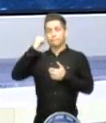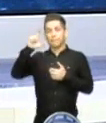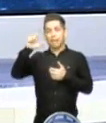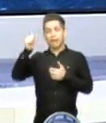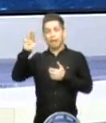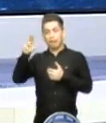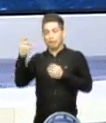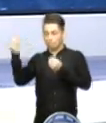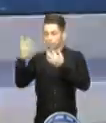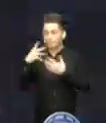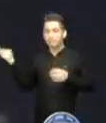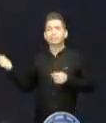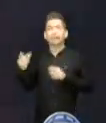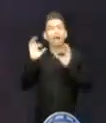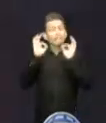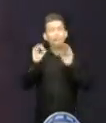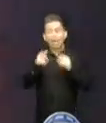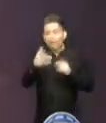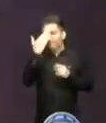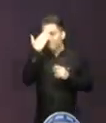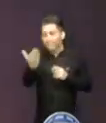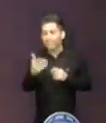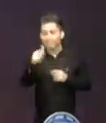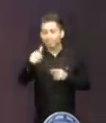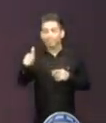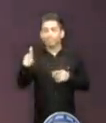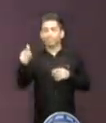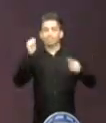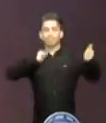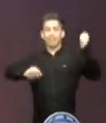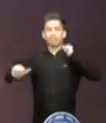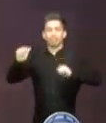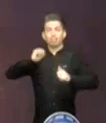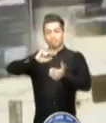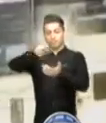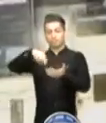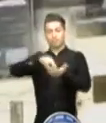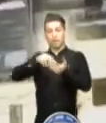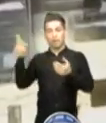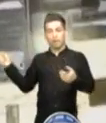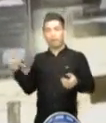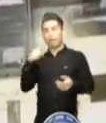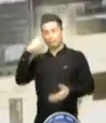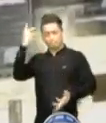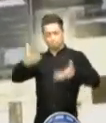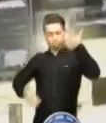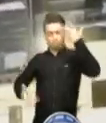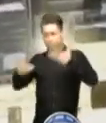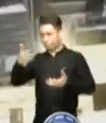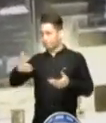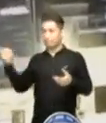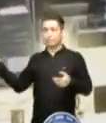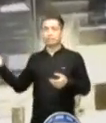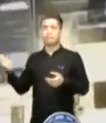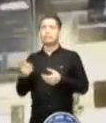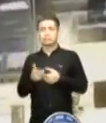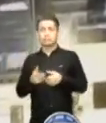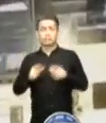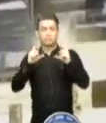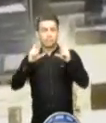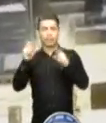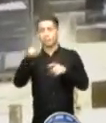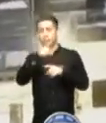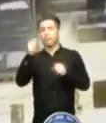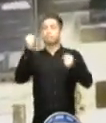enfrente del Centro Cultural Miguel Ángel Asturias se ha desencadenado este incendio estructural. Hay que tener precaución para quienes van por